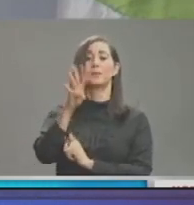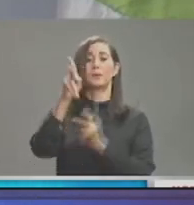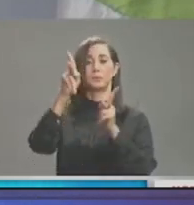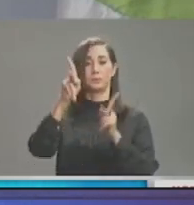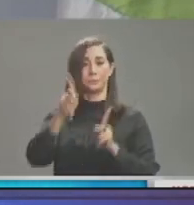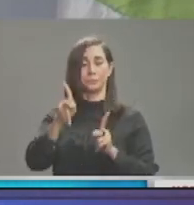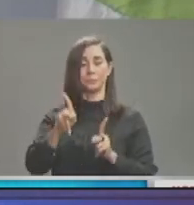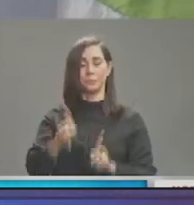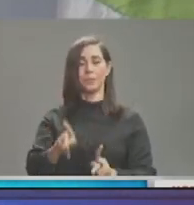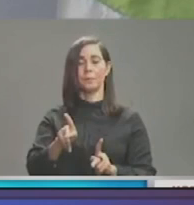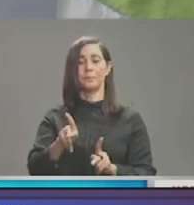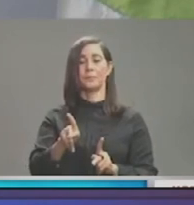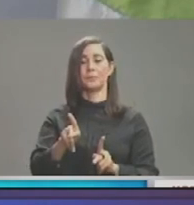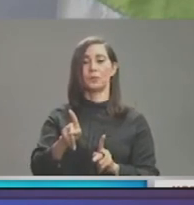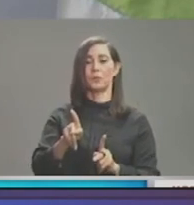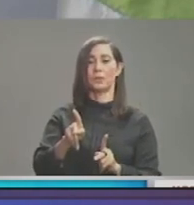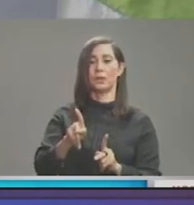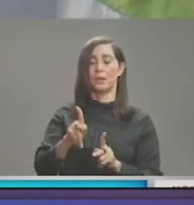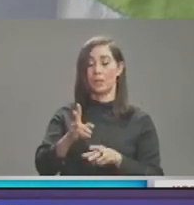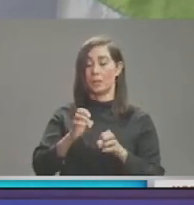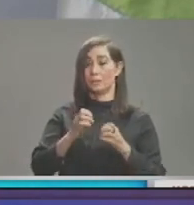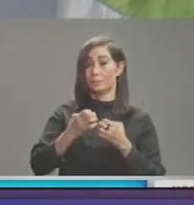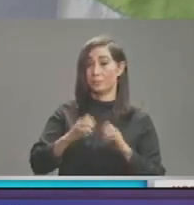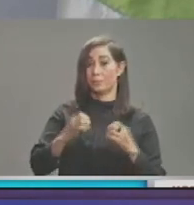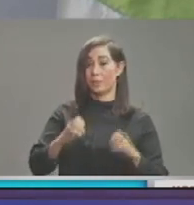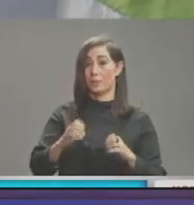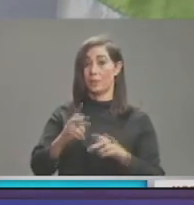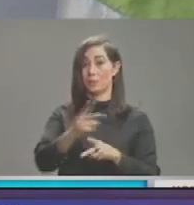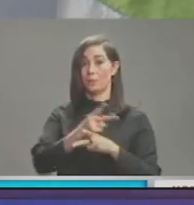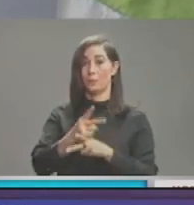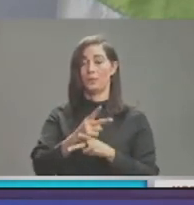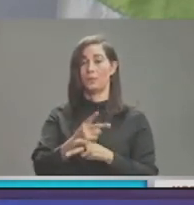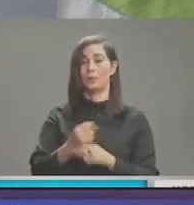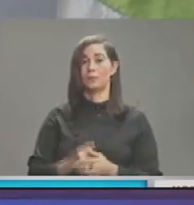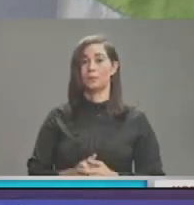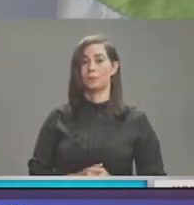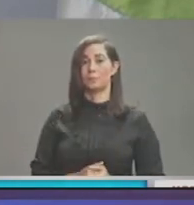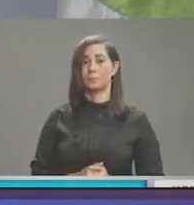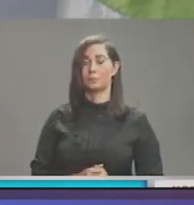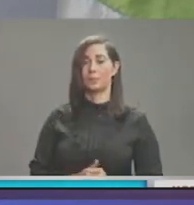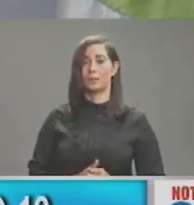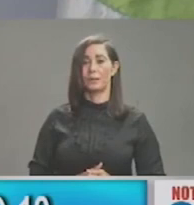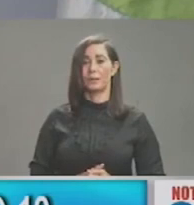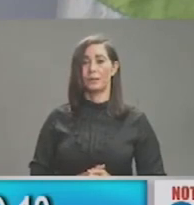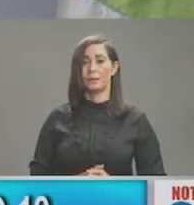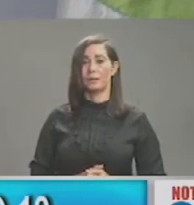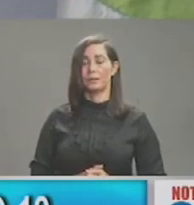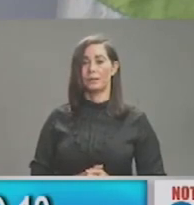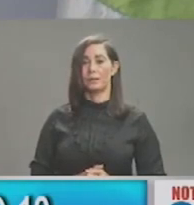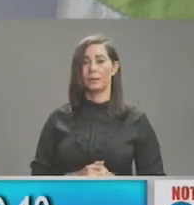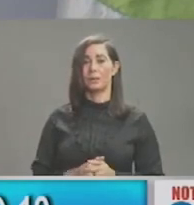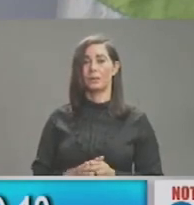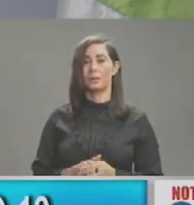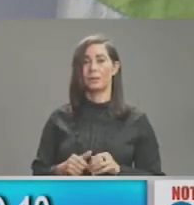cómo este virus ha ido progresando paulatinamente en la República Dominicana. Dominicana. Vamos a escuchar